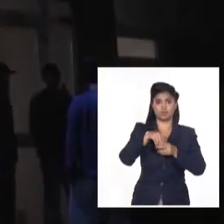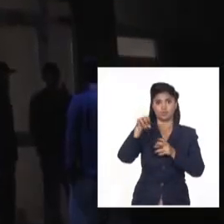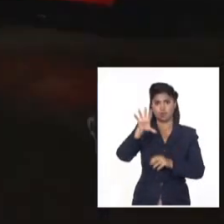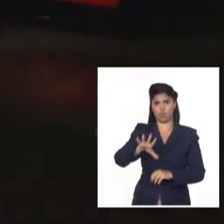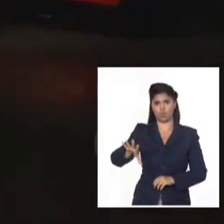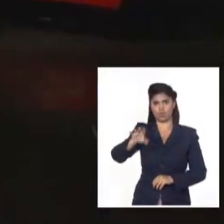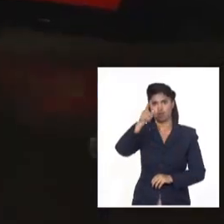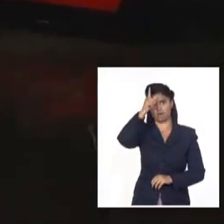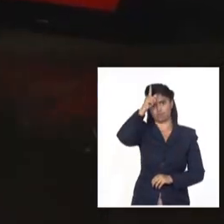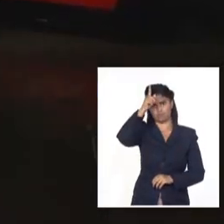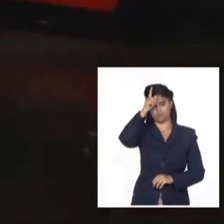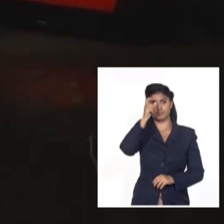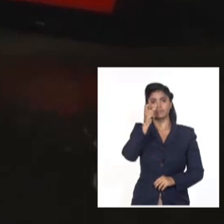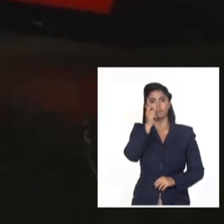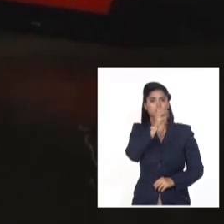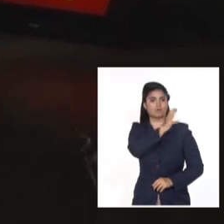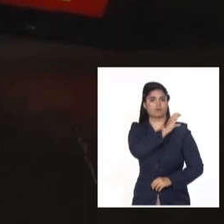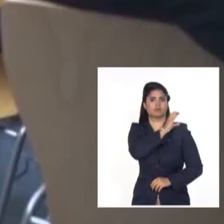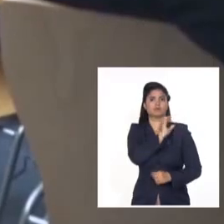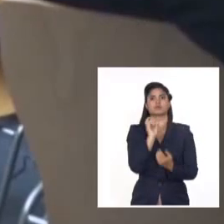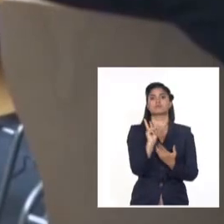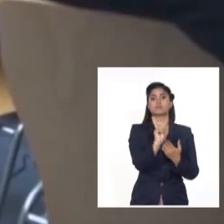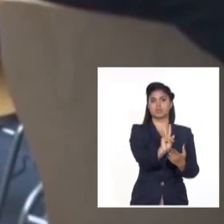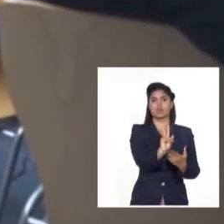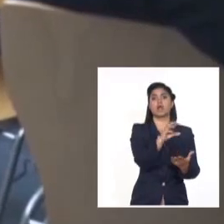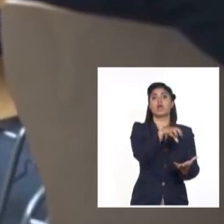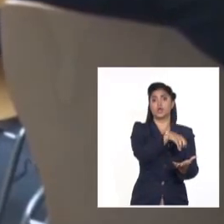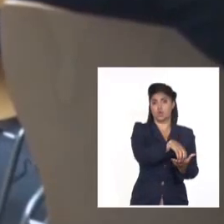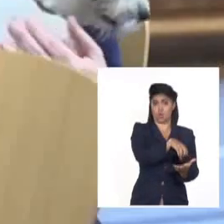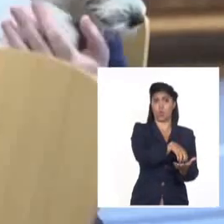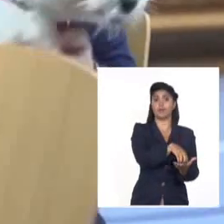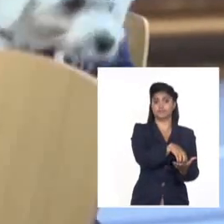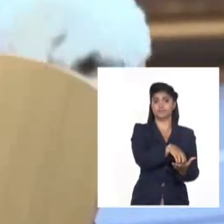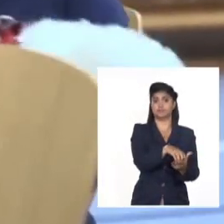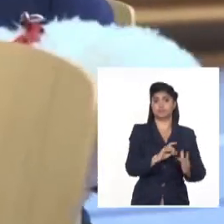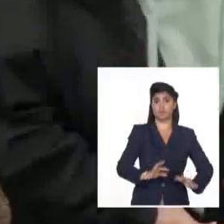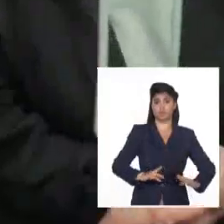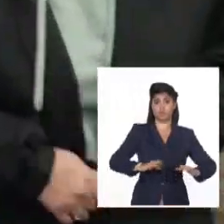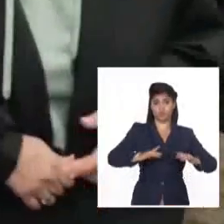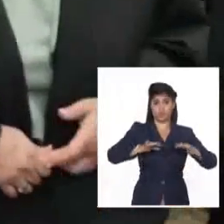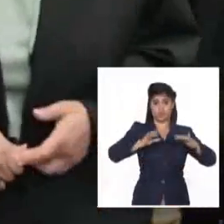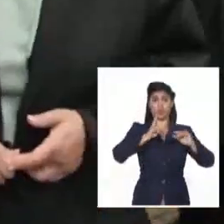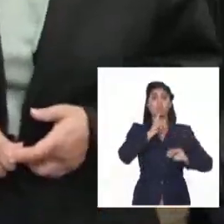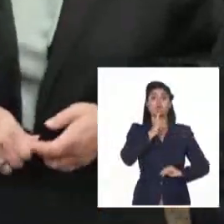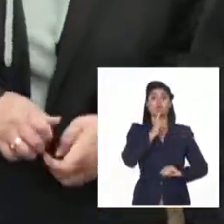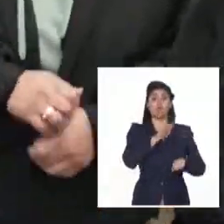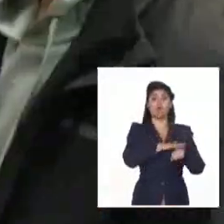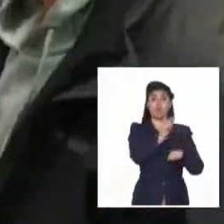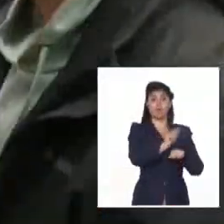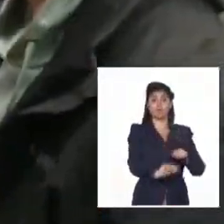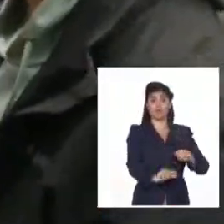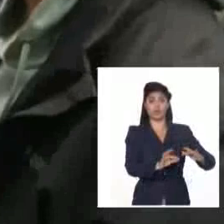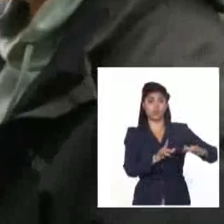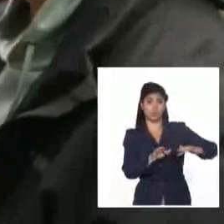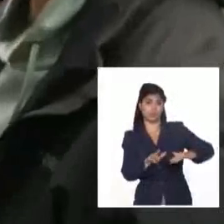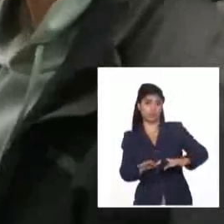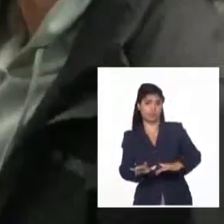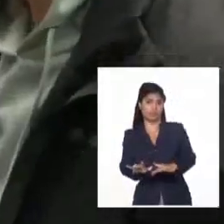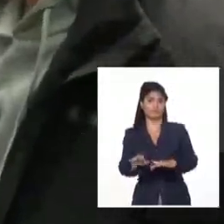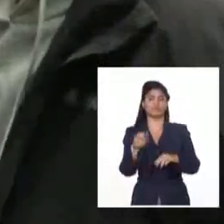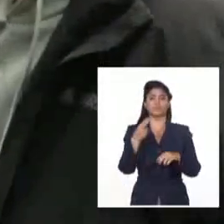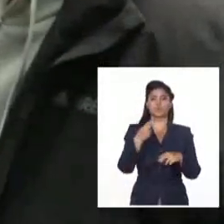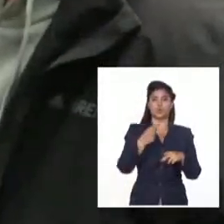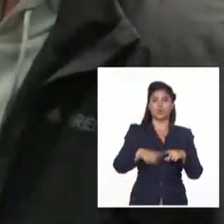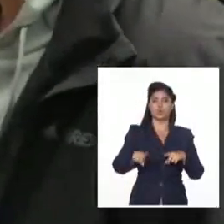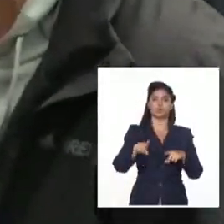canciller Olaf Scholz visitó la región de Saarland, inundada por la crecida de un río. Asimismo, Eslovenia e Italia